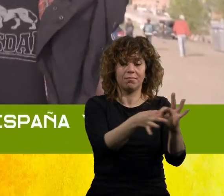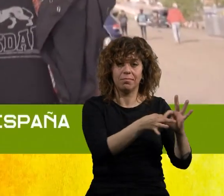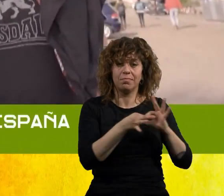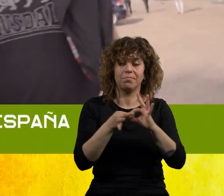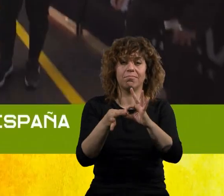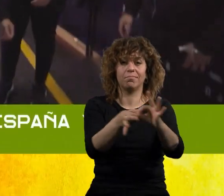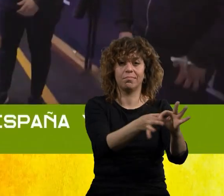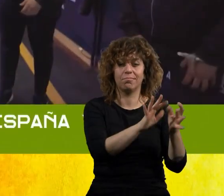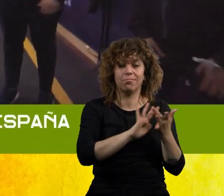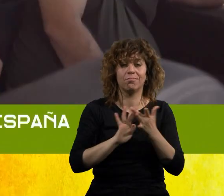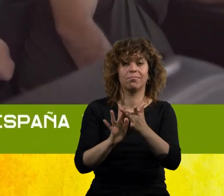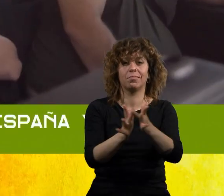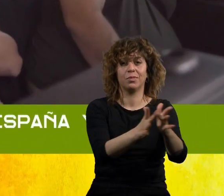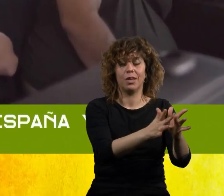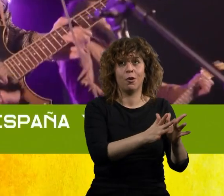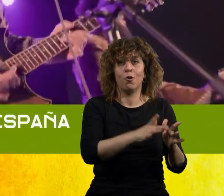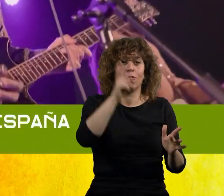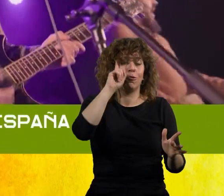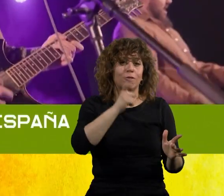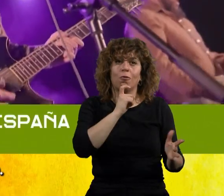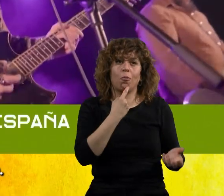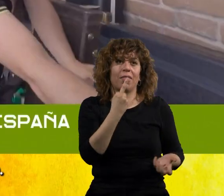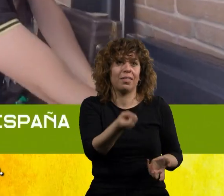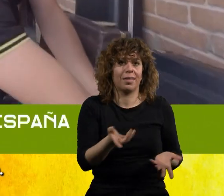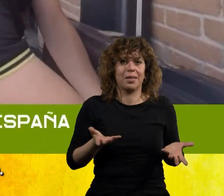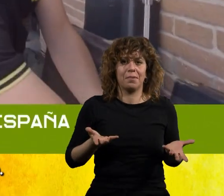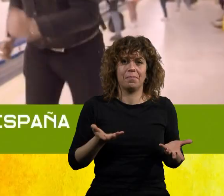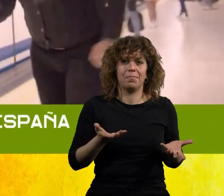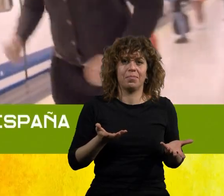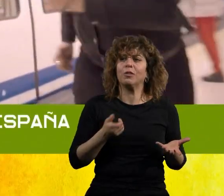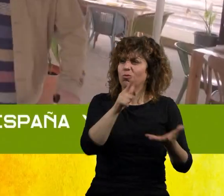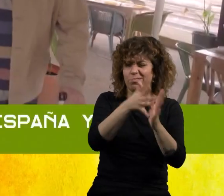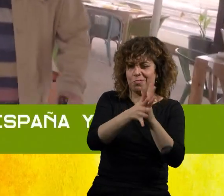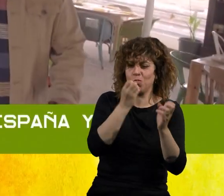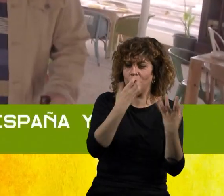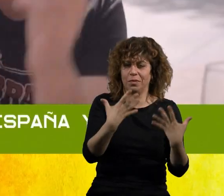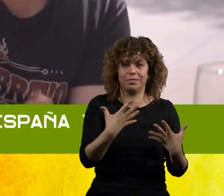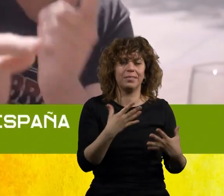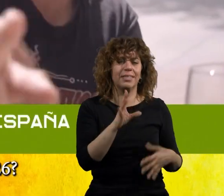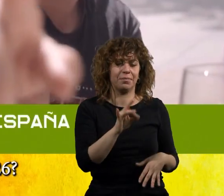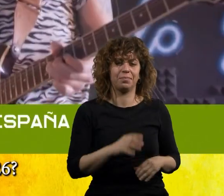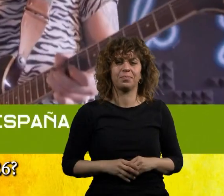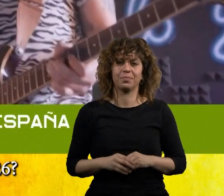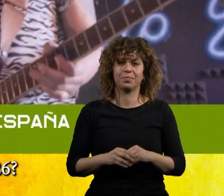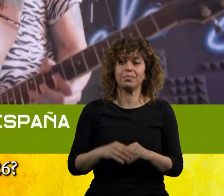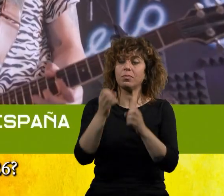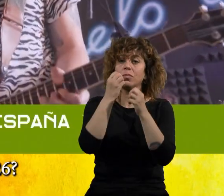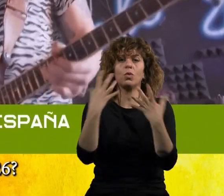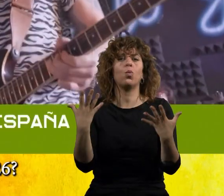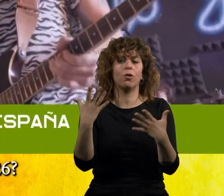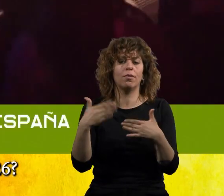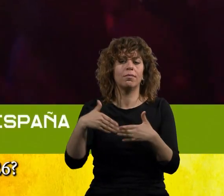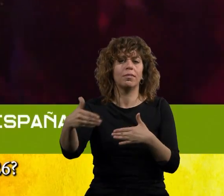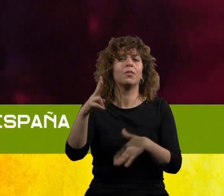relaciones... no sé cómo decirlo. Yo creo que lo has definido perfecto. Sí, sí. Bueno, chicos, ¿qué os espera